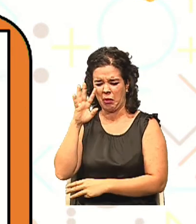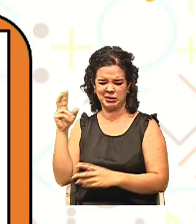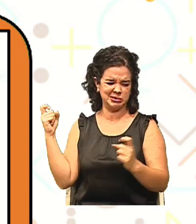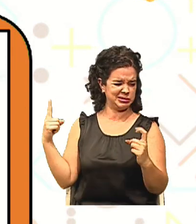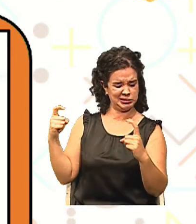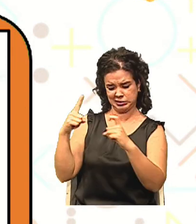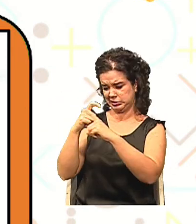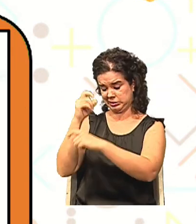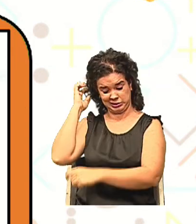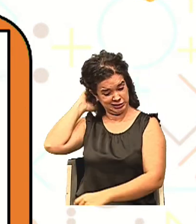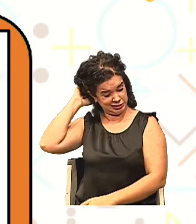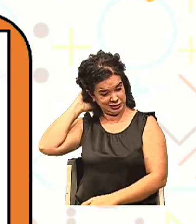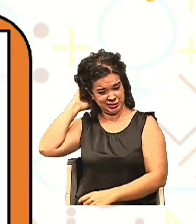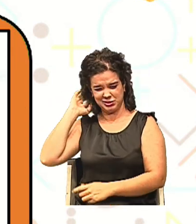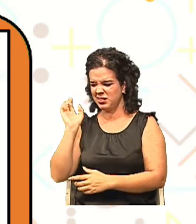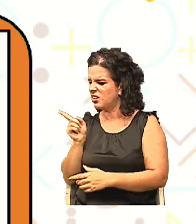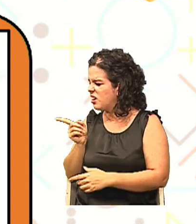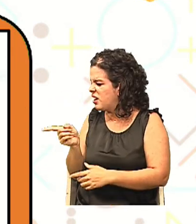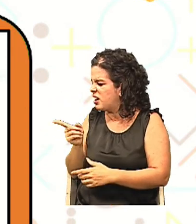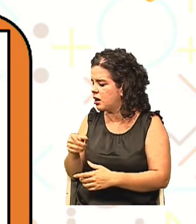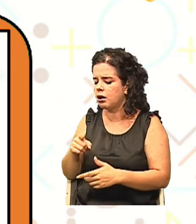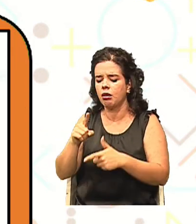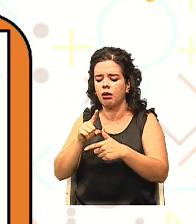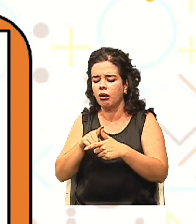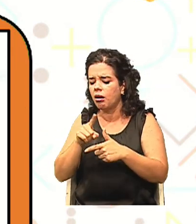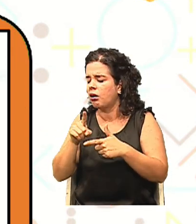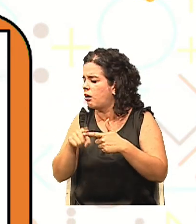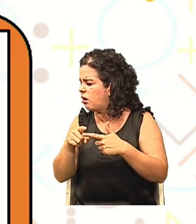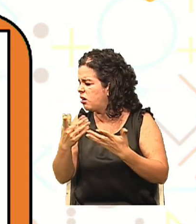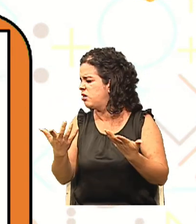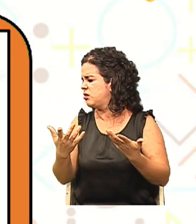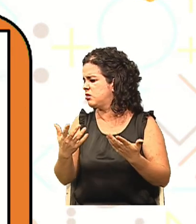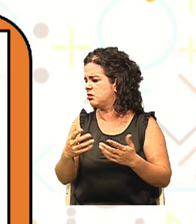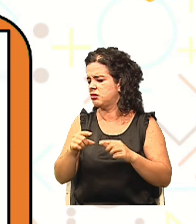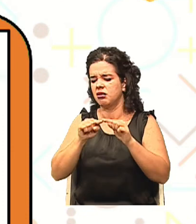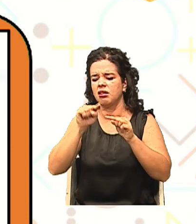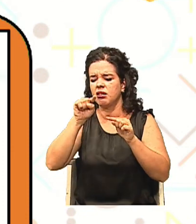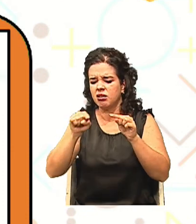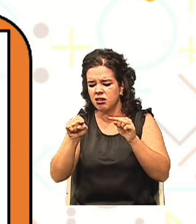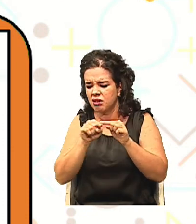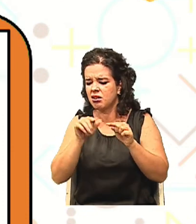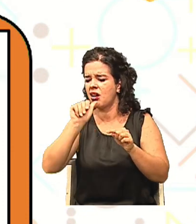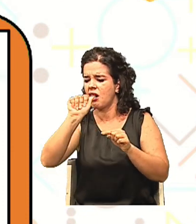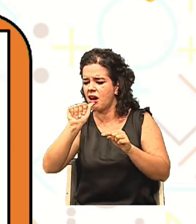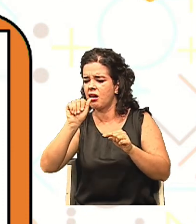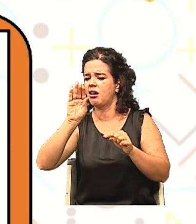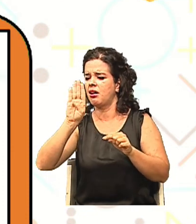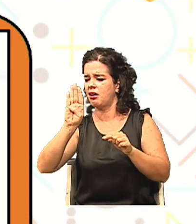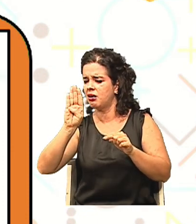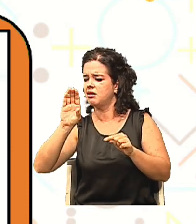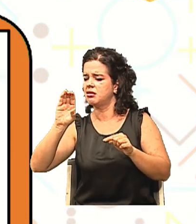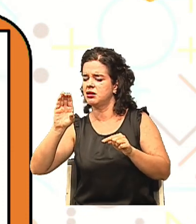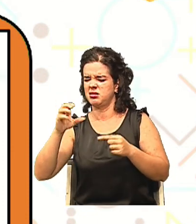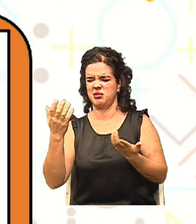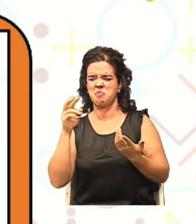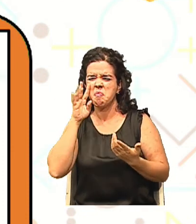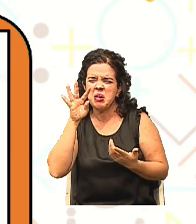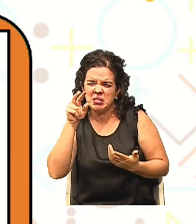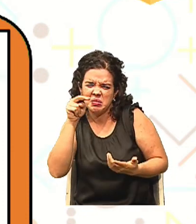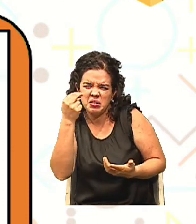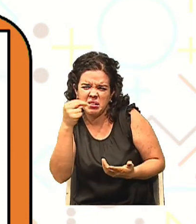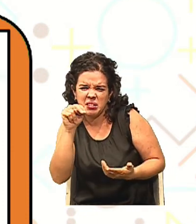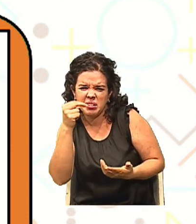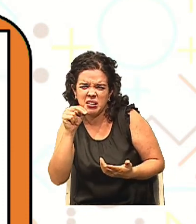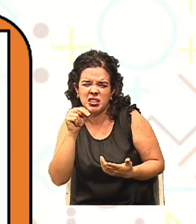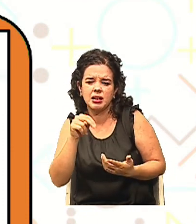quiero saber qué es eso por tanto triángulo ABC y eso como de la ñ. Ah, eso es